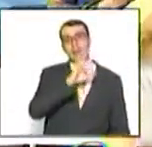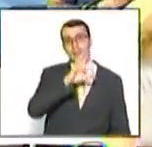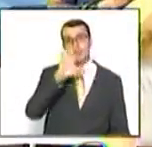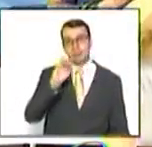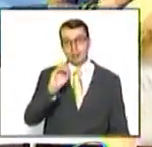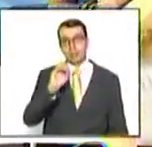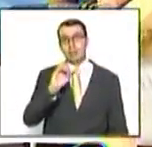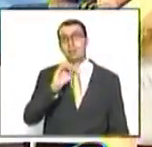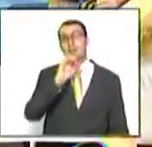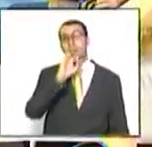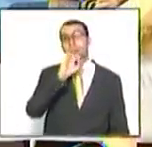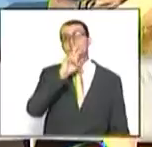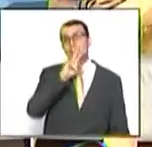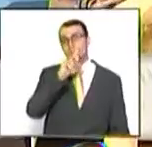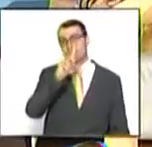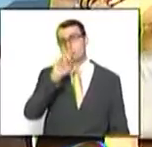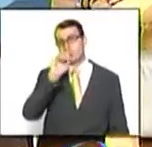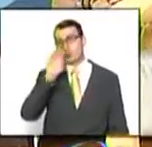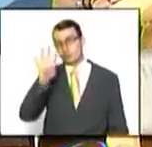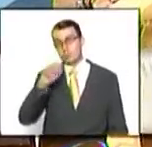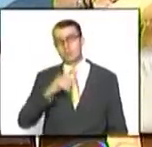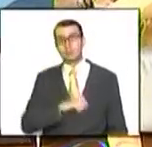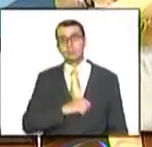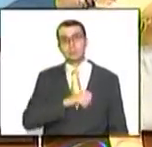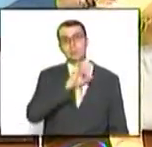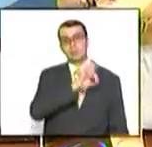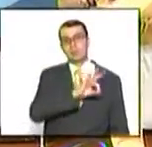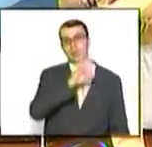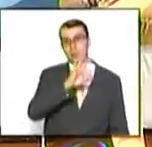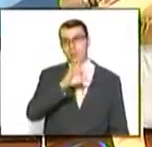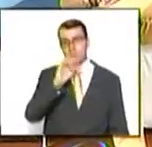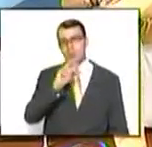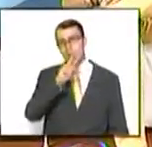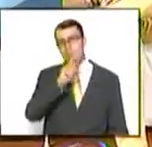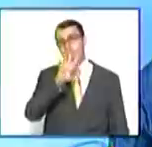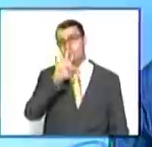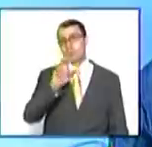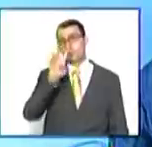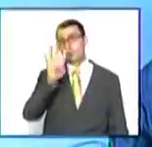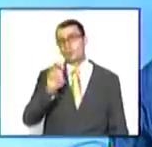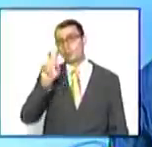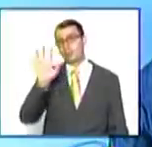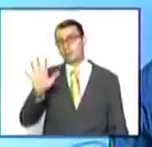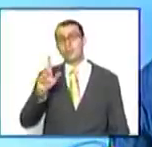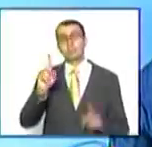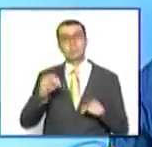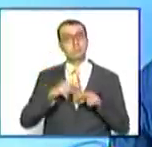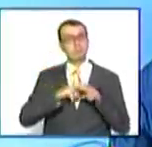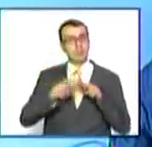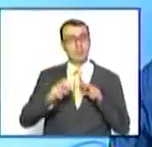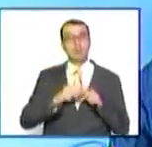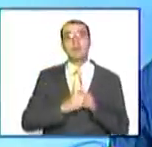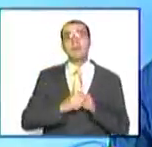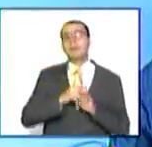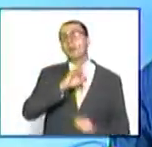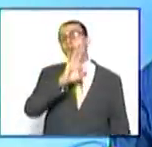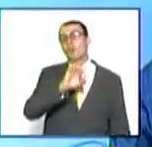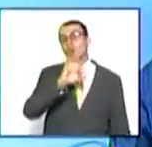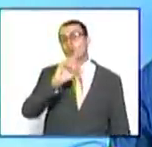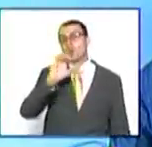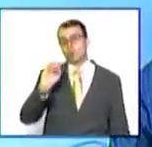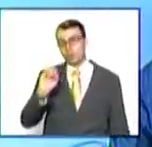330-7104 y el 330-3975. Y en Manizales, el teléfono es el